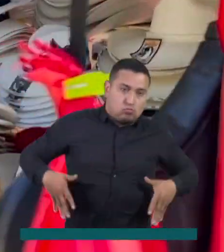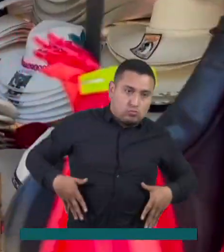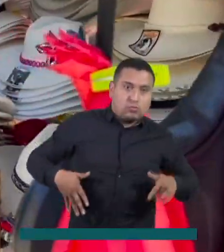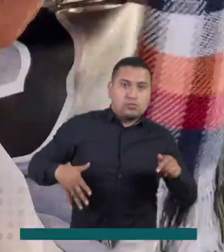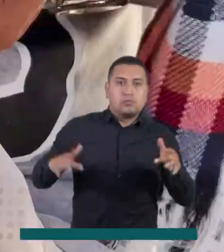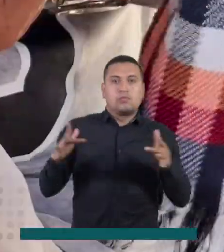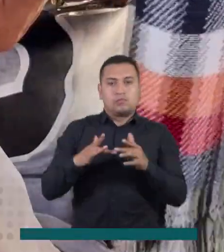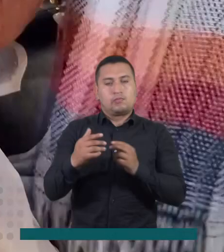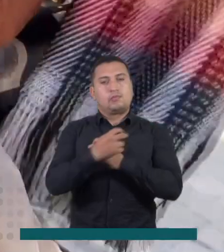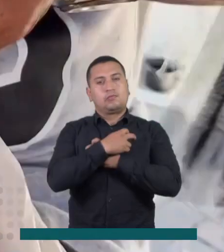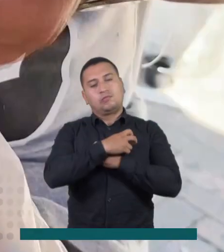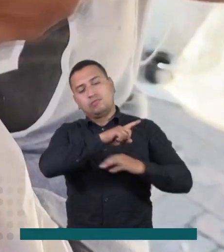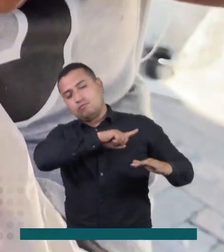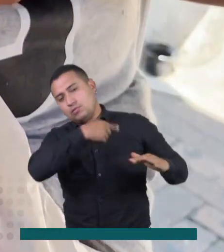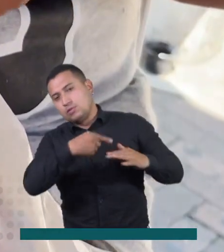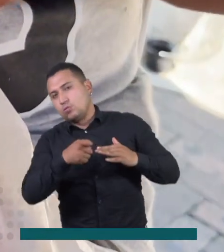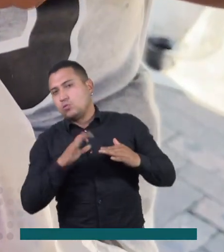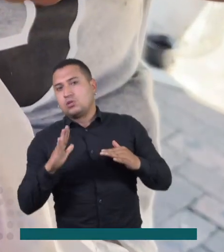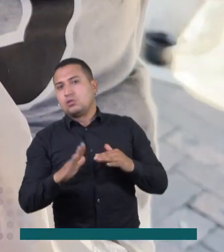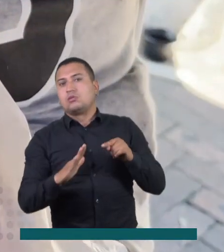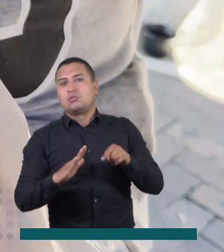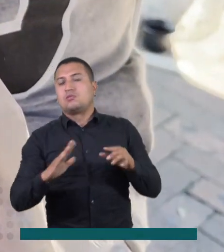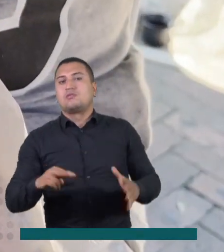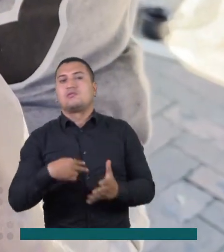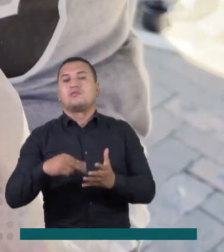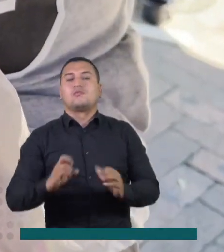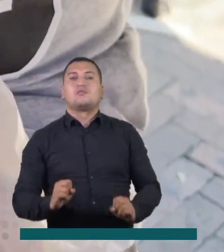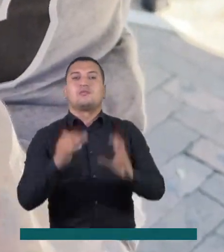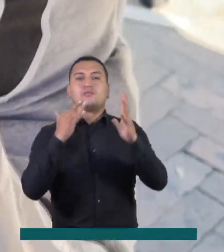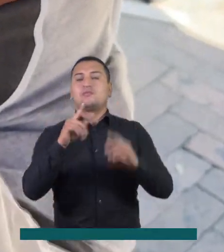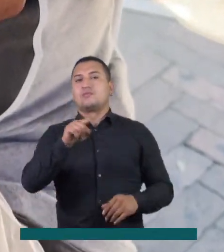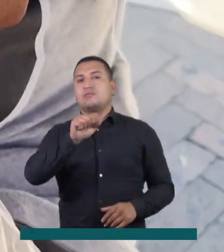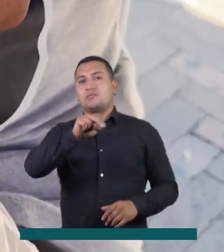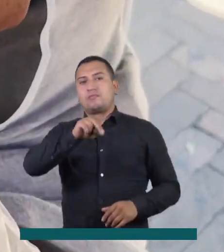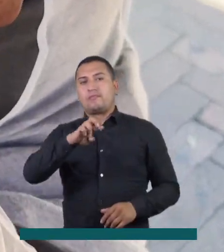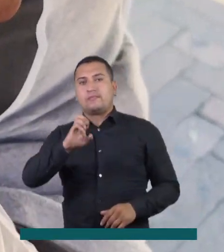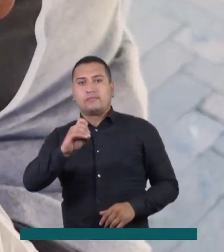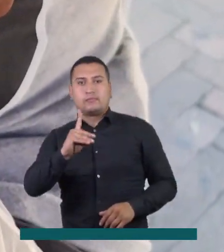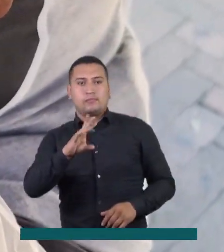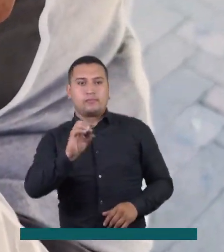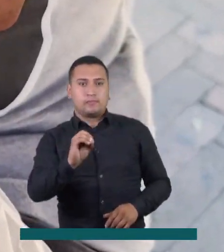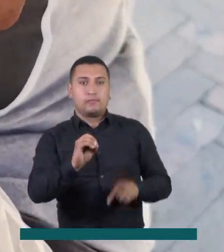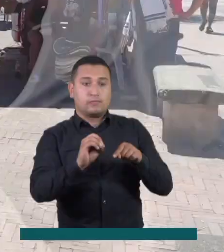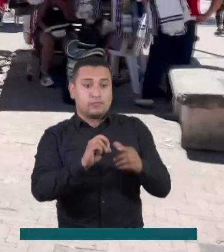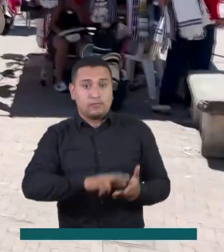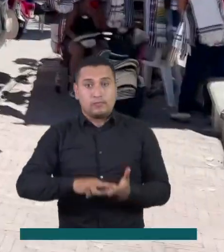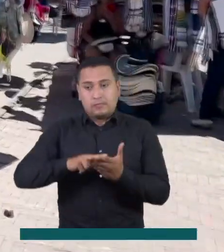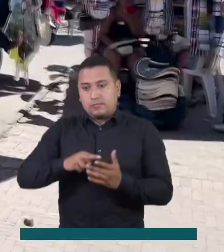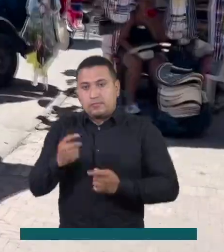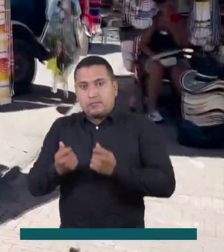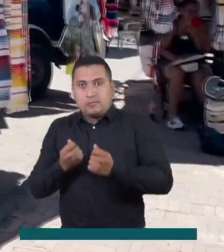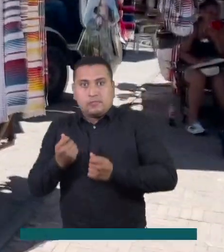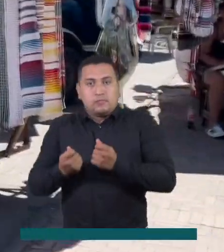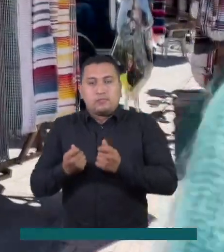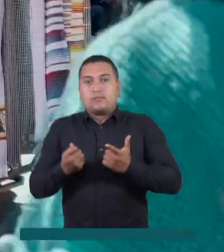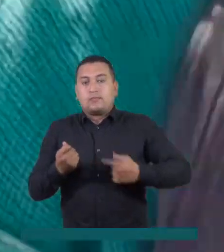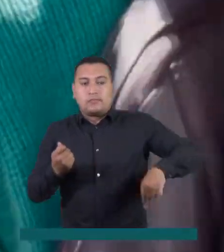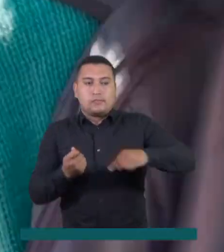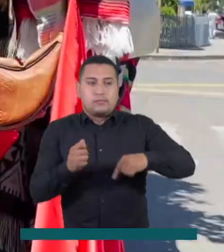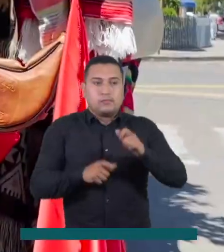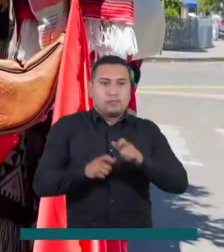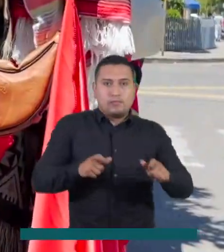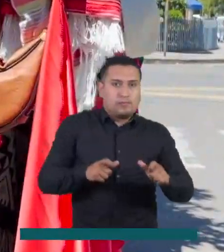del Huila durante el San Pedro. Y para aprovechar el turismo y la reactivación económica que esta temporada permite, decenas de personas